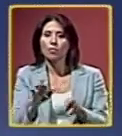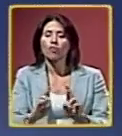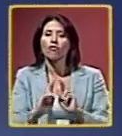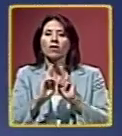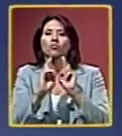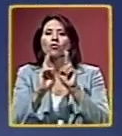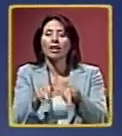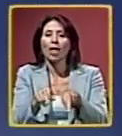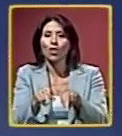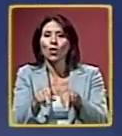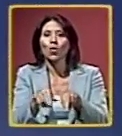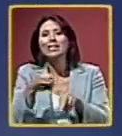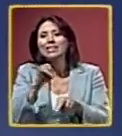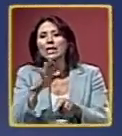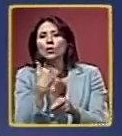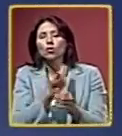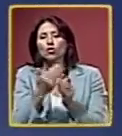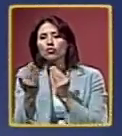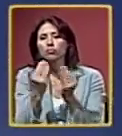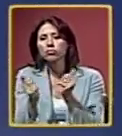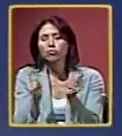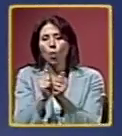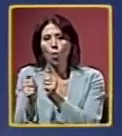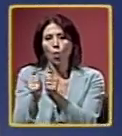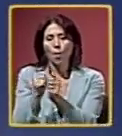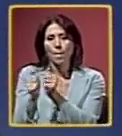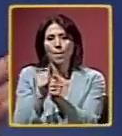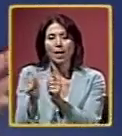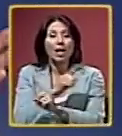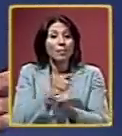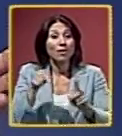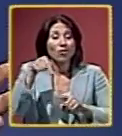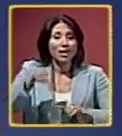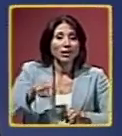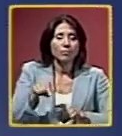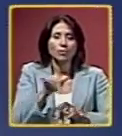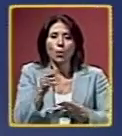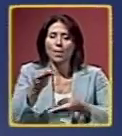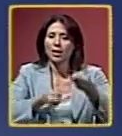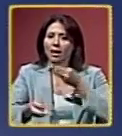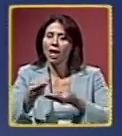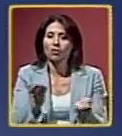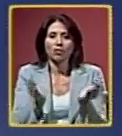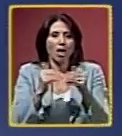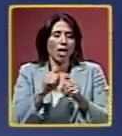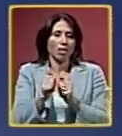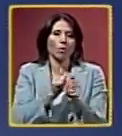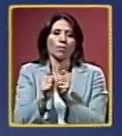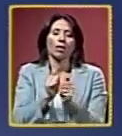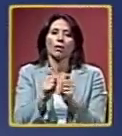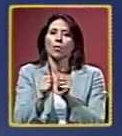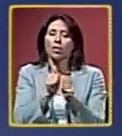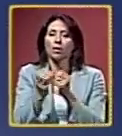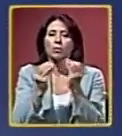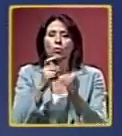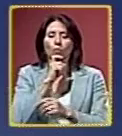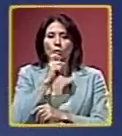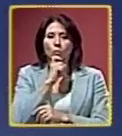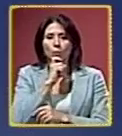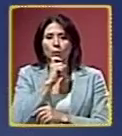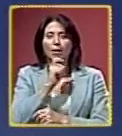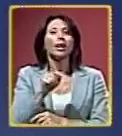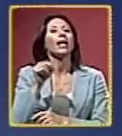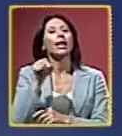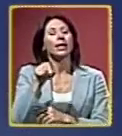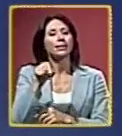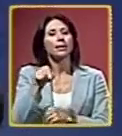daría la competencia si hubiese. Pero aquí se trata de mercados donde la competencia es muy difícil. Ese es el